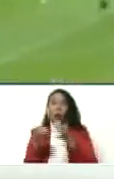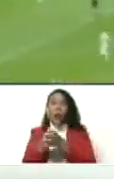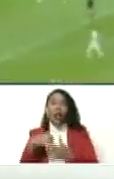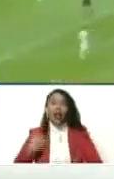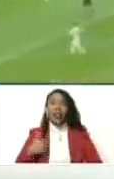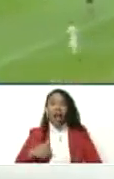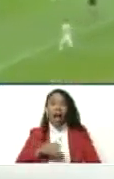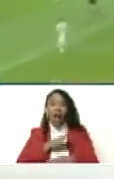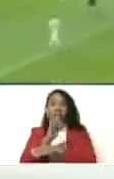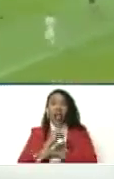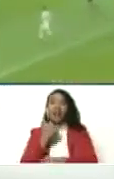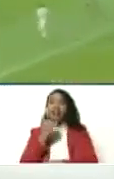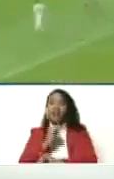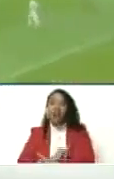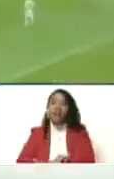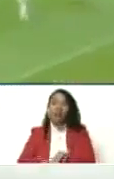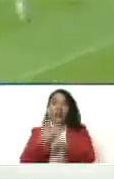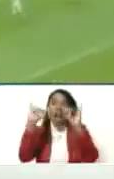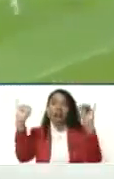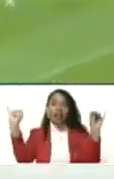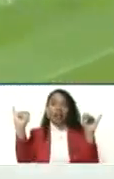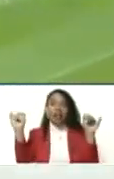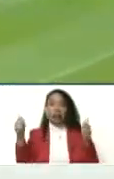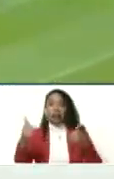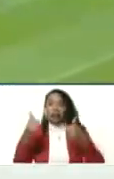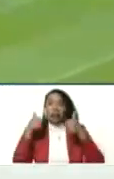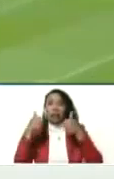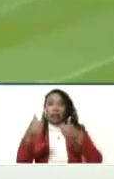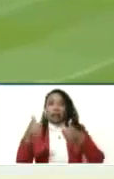que va para la final. Tremendo